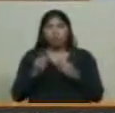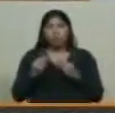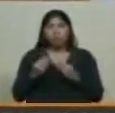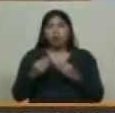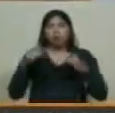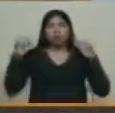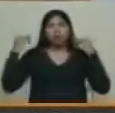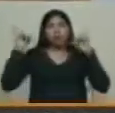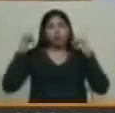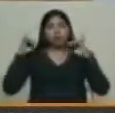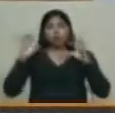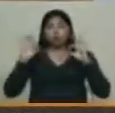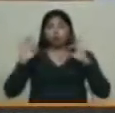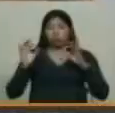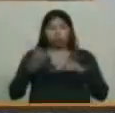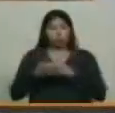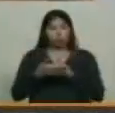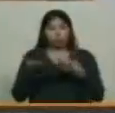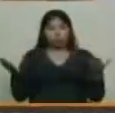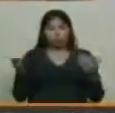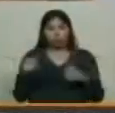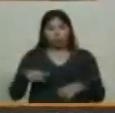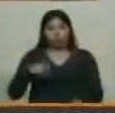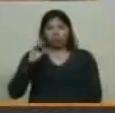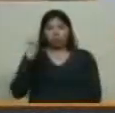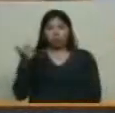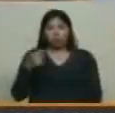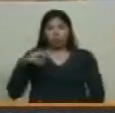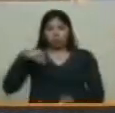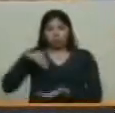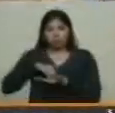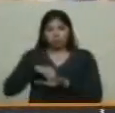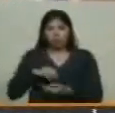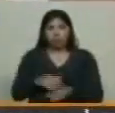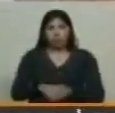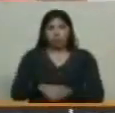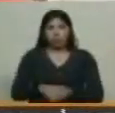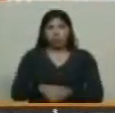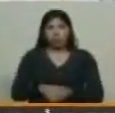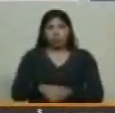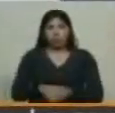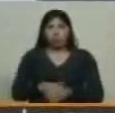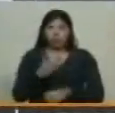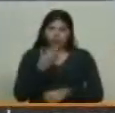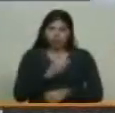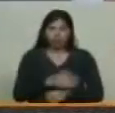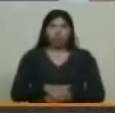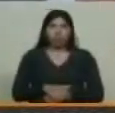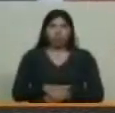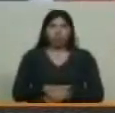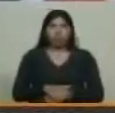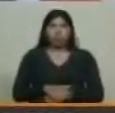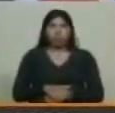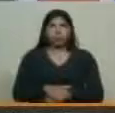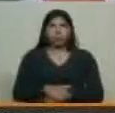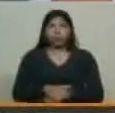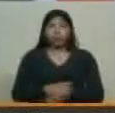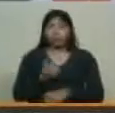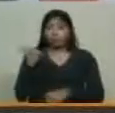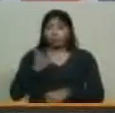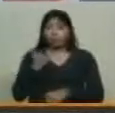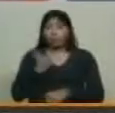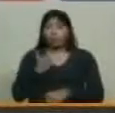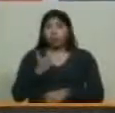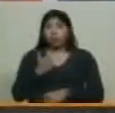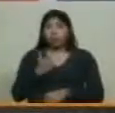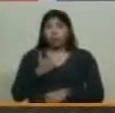esta hermosa y rebelde ciudad de Guarenas. Agradecemos al ministro para la Cultura, Ernesto Villegas, pero como él lo acaba de decir, aquí hace acto de presencia la